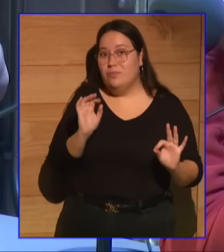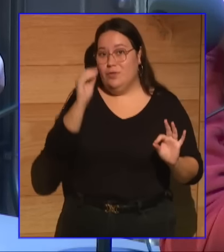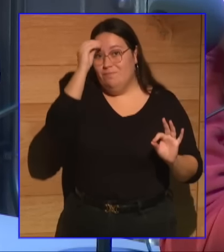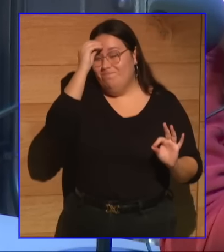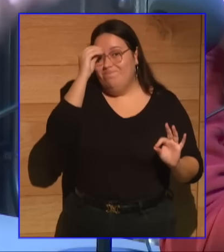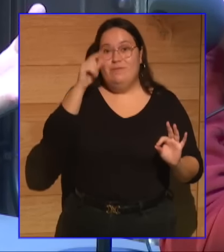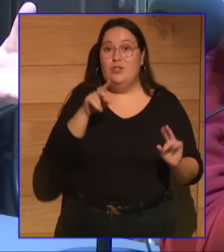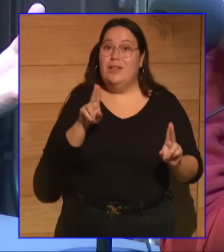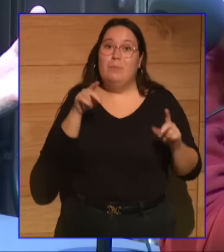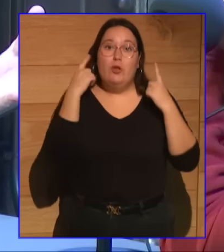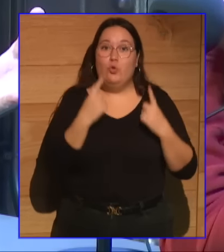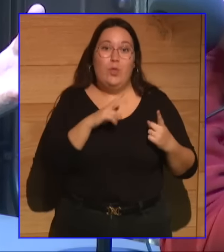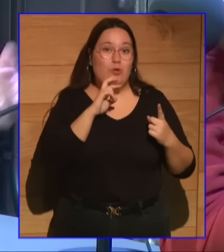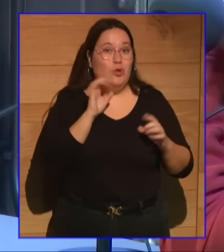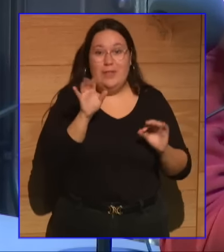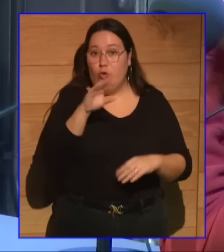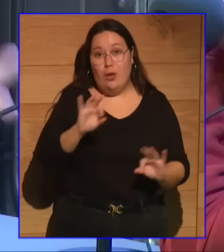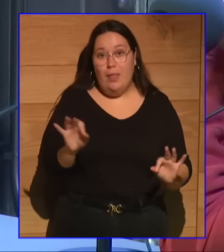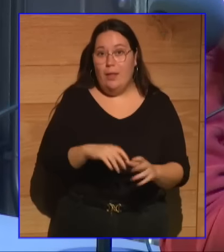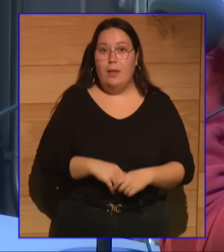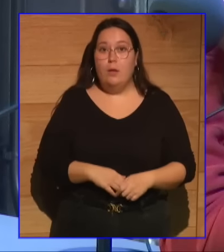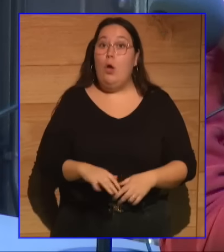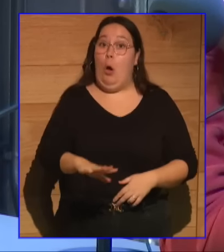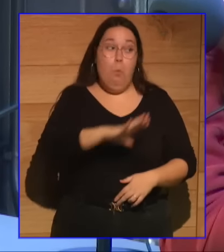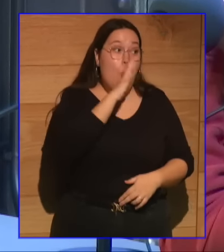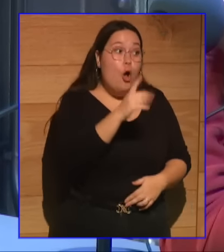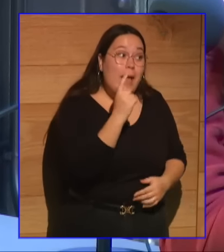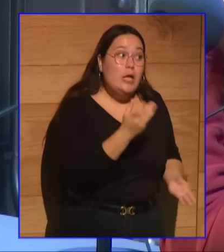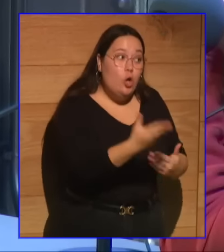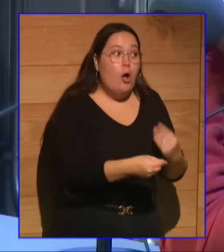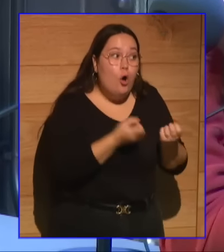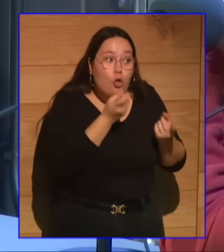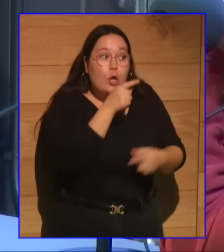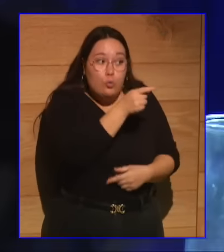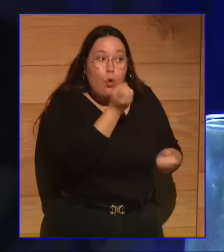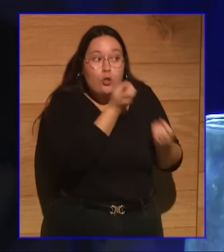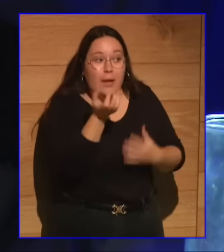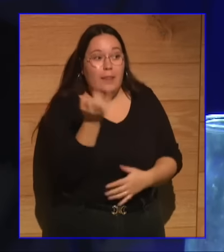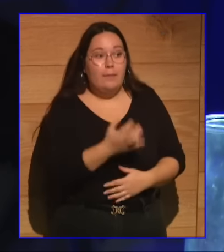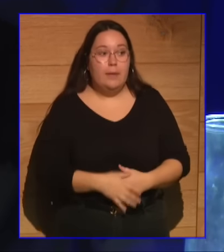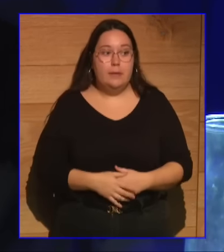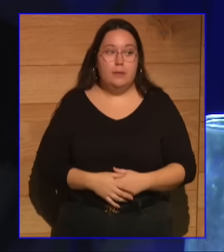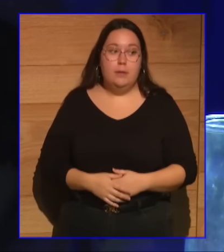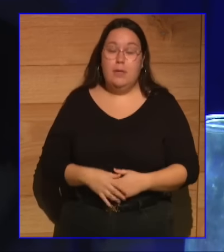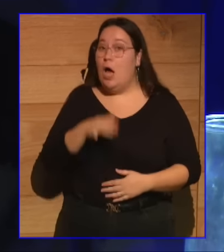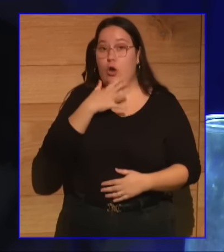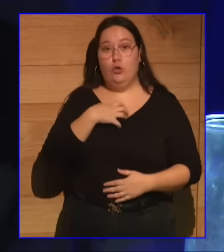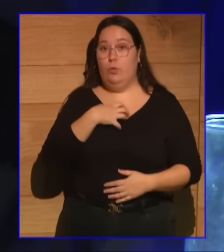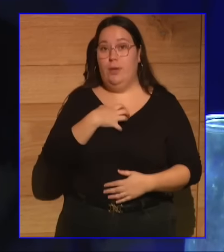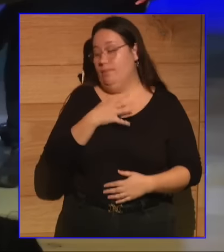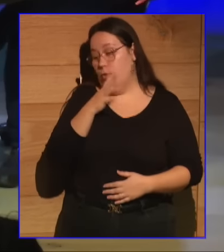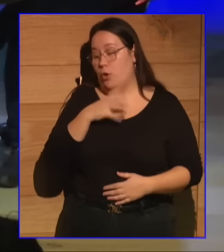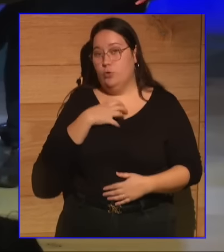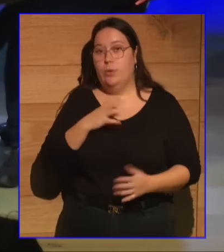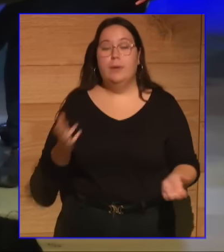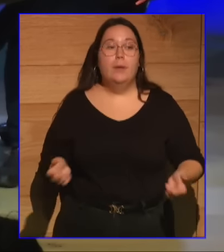yo de todo esto de los judíos no entiendo nada. Hizo, por eso lo tienes que contar tú. Porque Uy, a ti para te... no se podría. Claro, no.